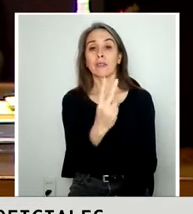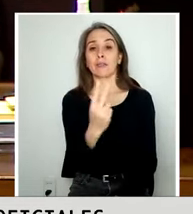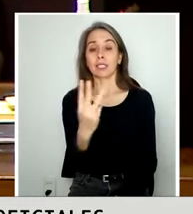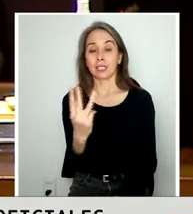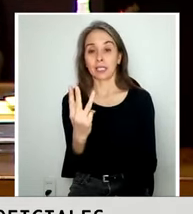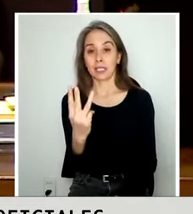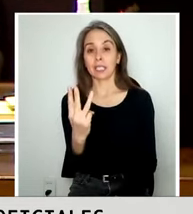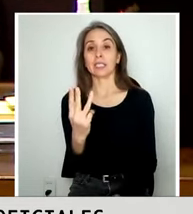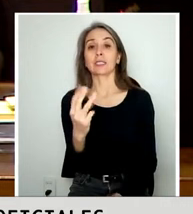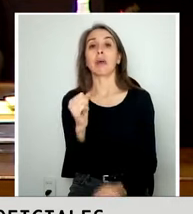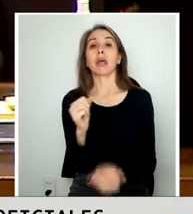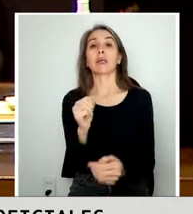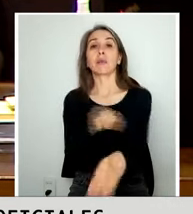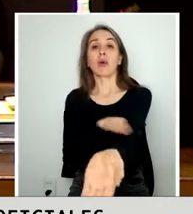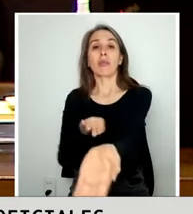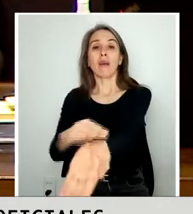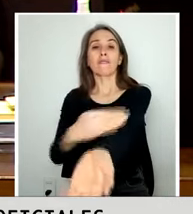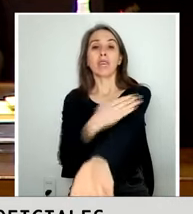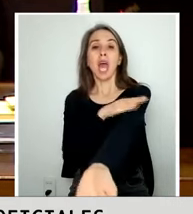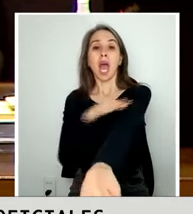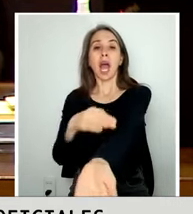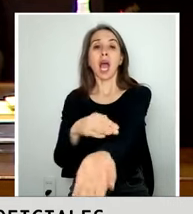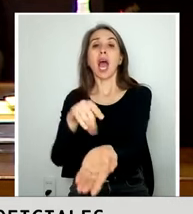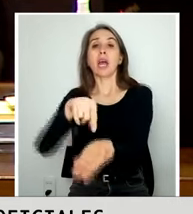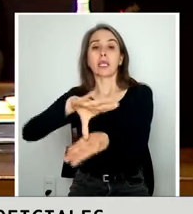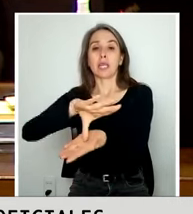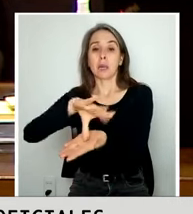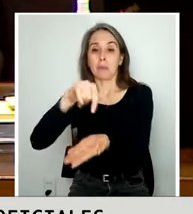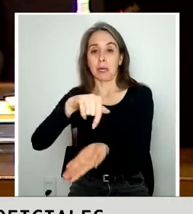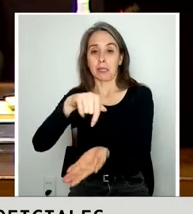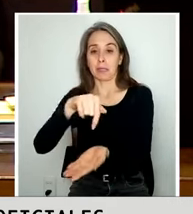país en votación